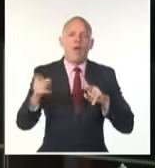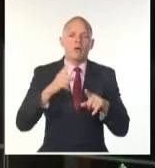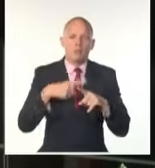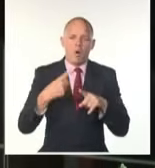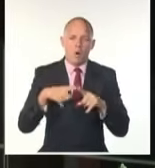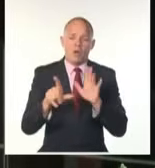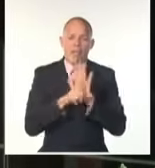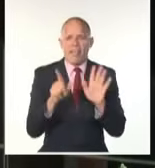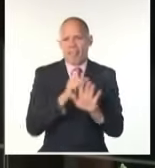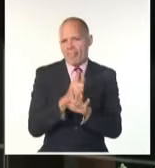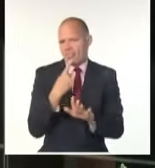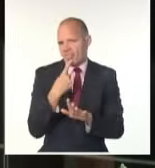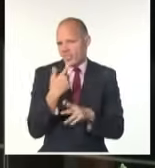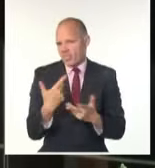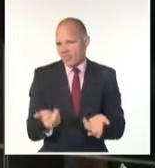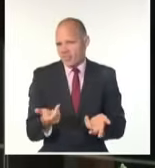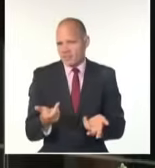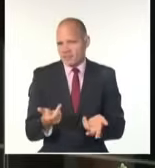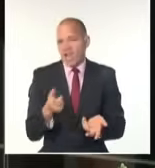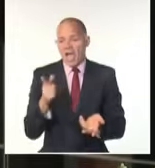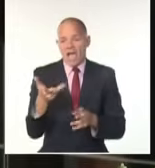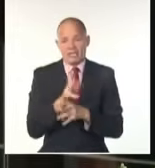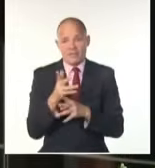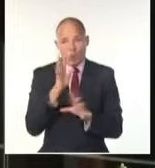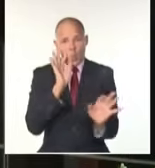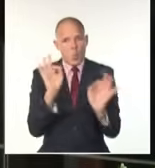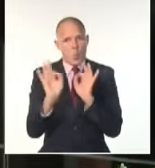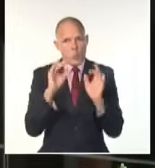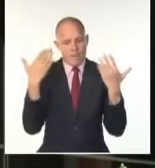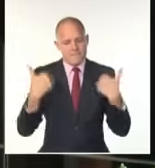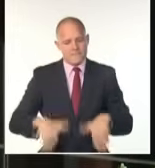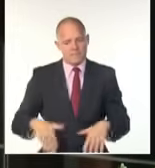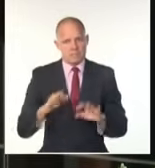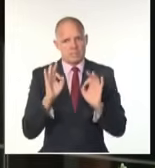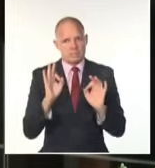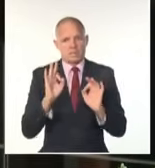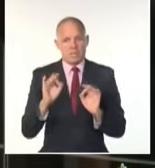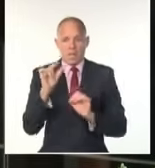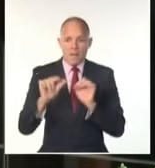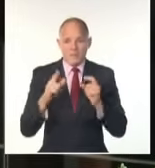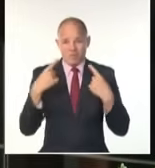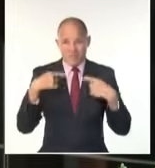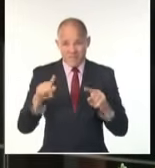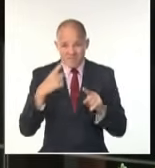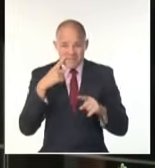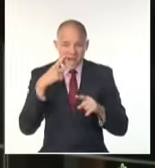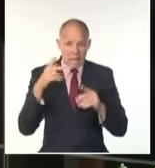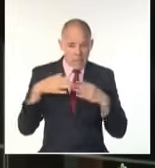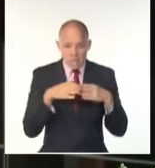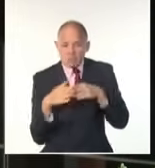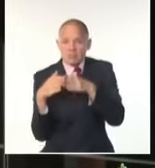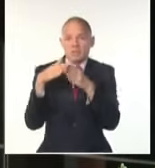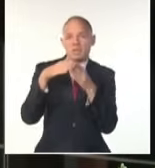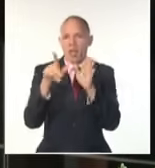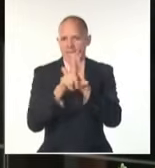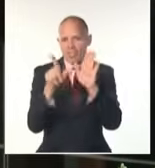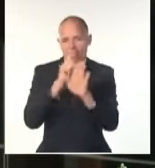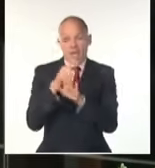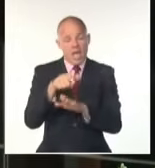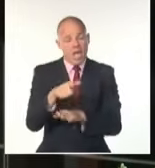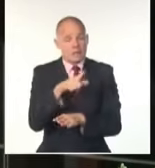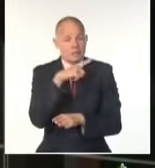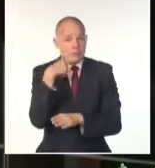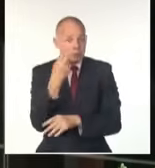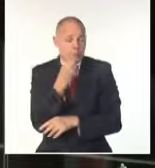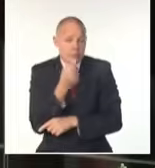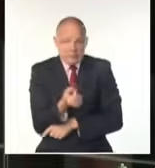a proteger también la vida de los seres humanos que se adentran en esa aventura, que es bastante peligrosa, como todos sabemos, y que casi siempre,